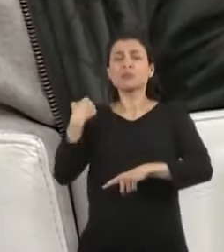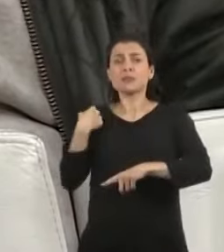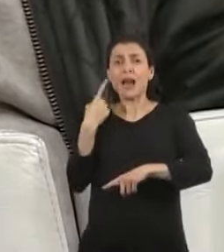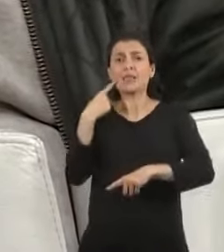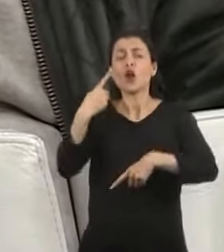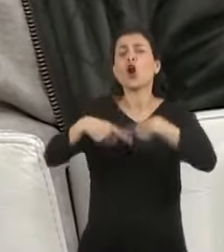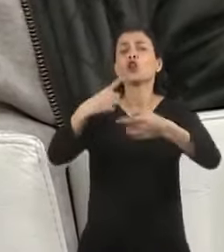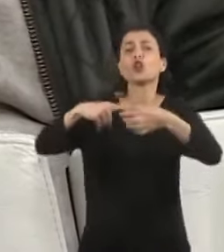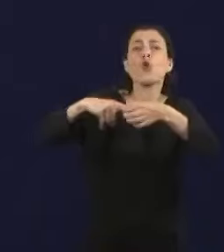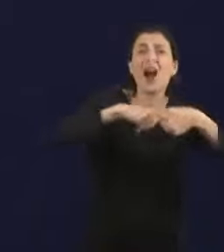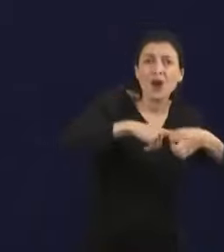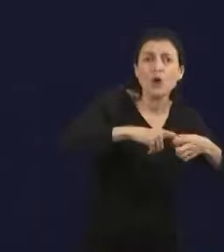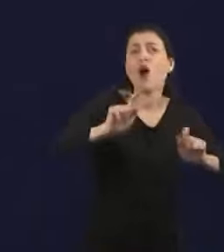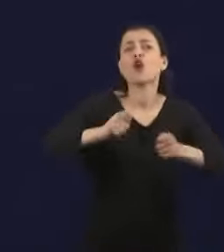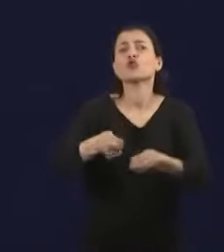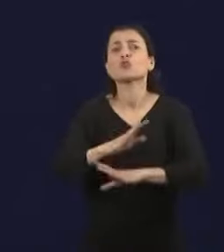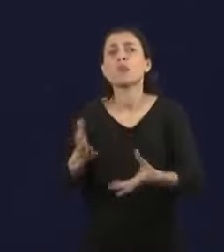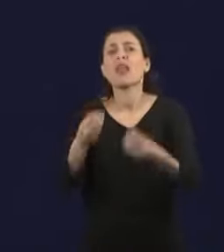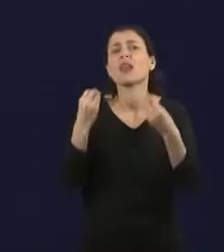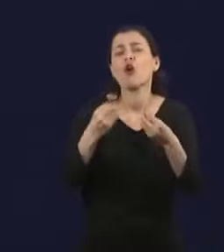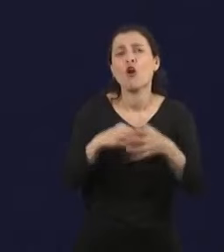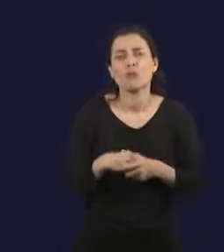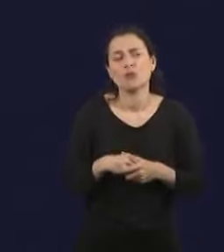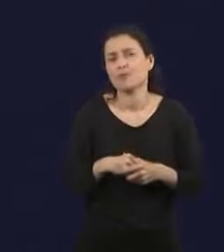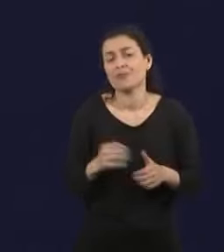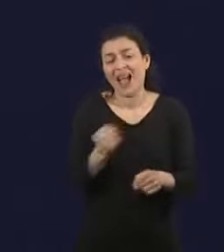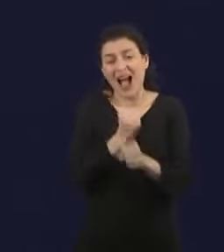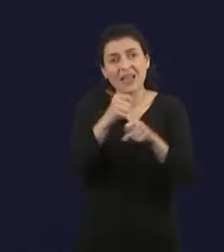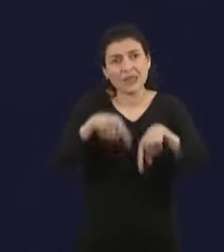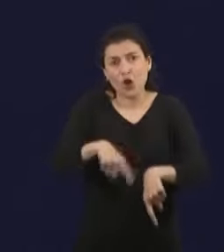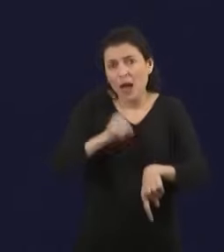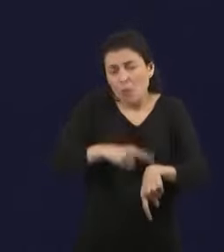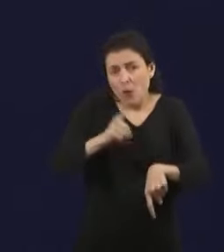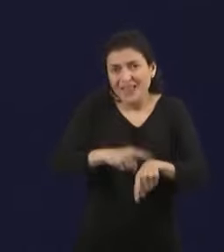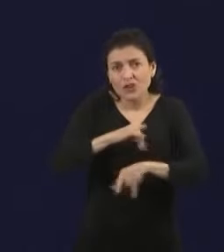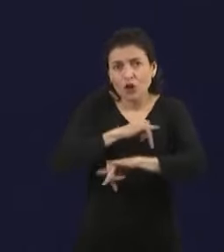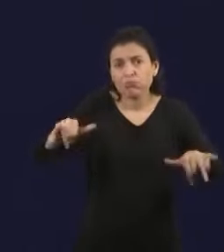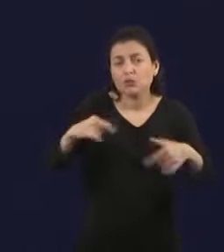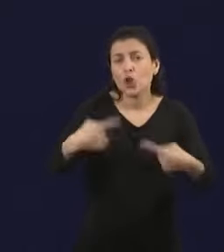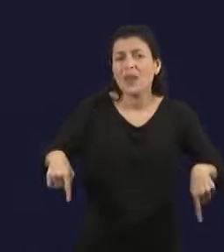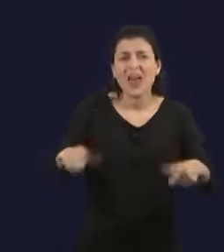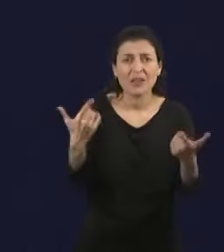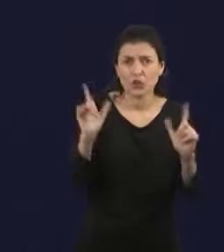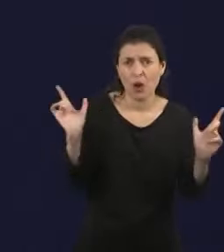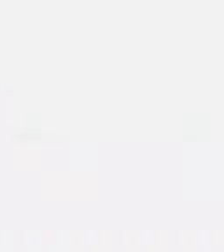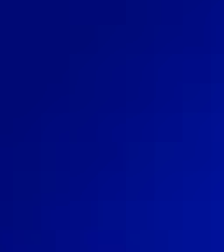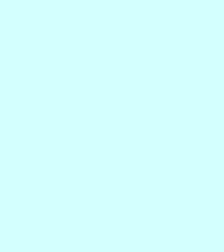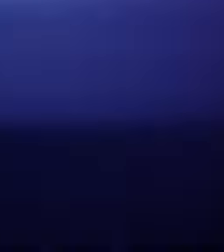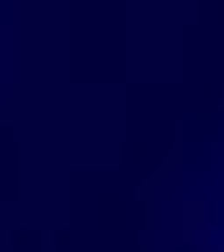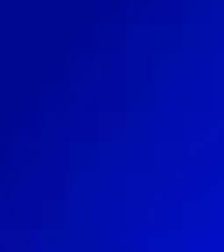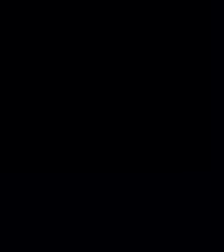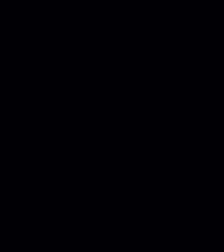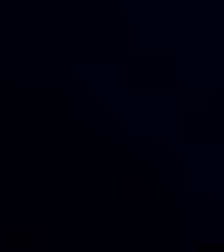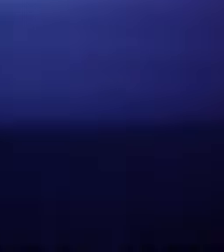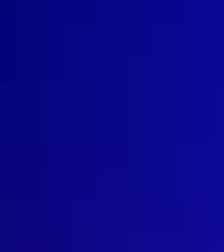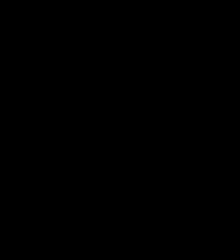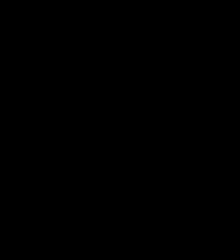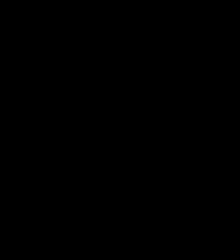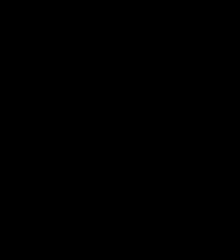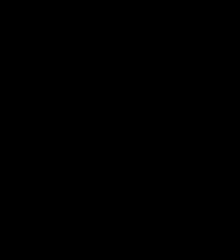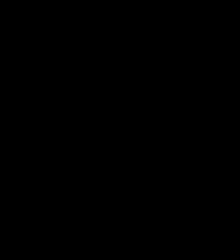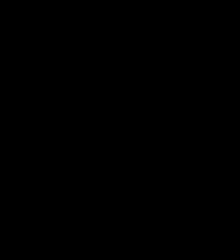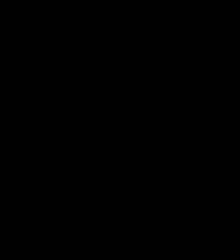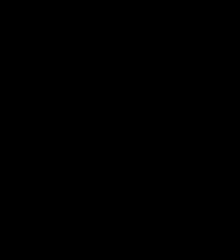medida sobre esto no por ahora no hay ninguna determinación al respecto y